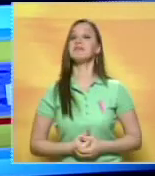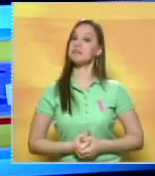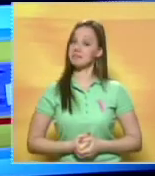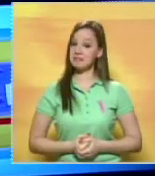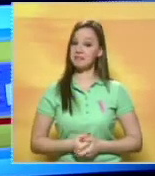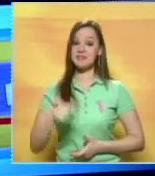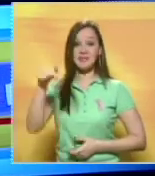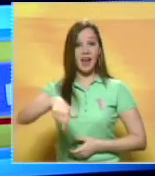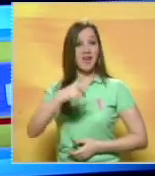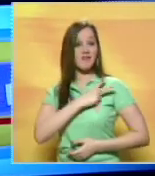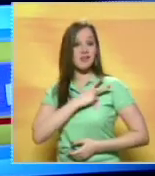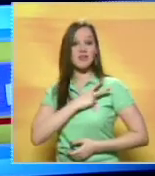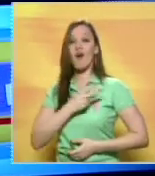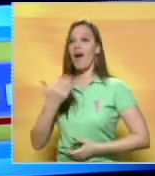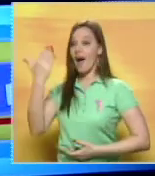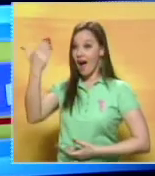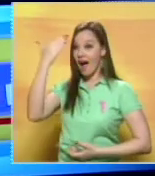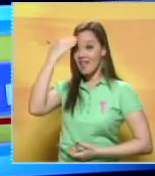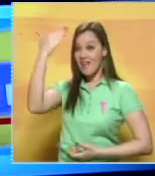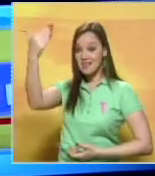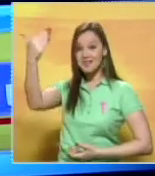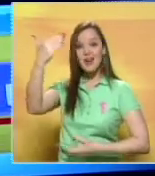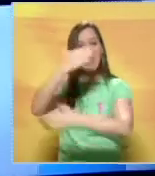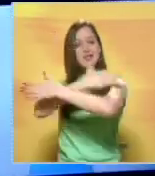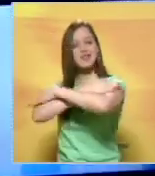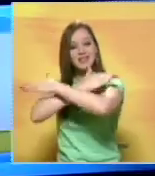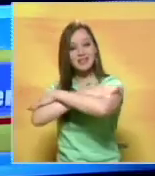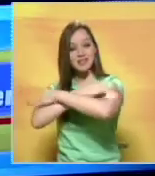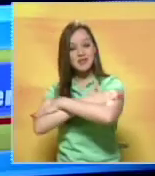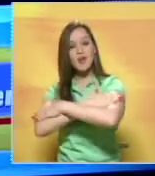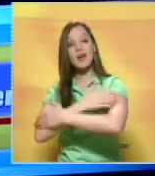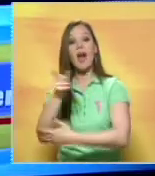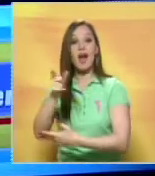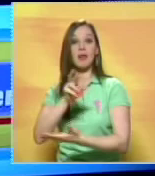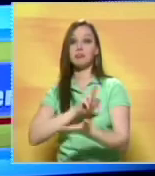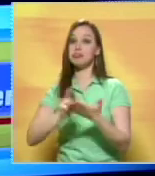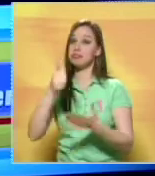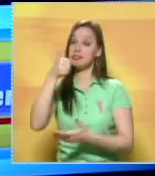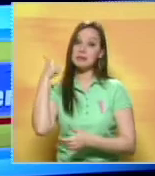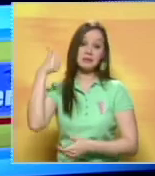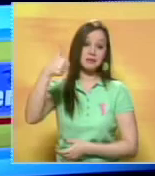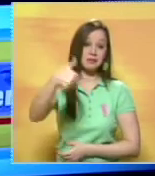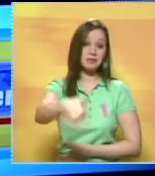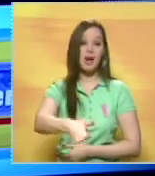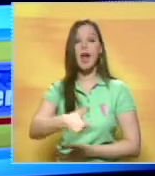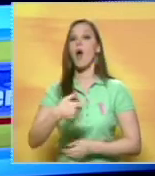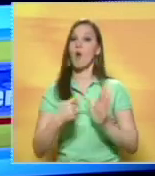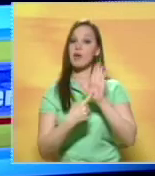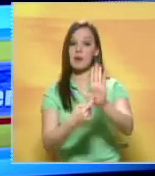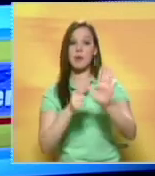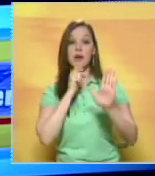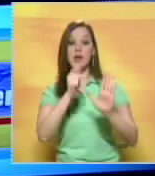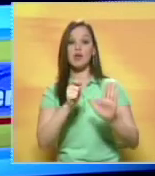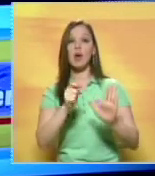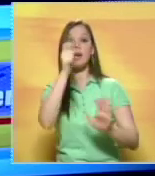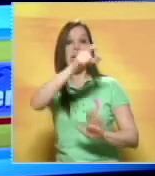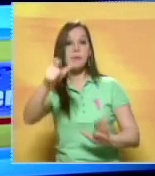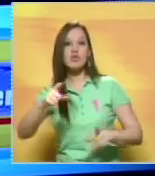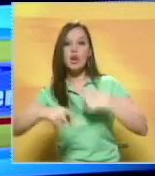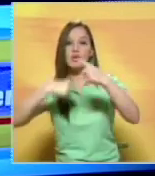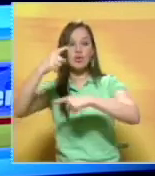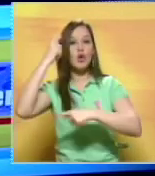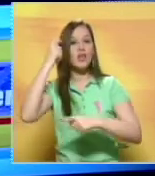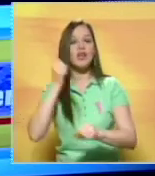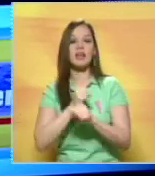Bueno, desde aquí de Venevisión queremos hacerle llegar a Alfonso nuestras felicitaciones por este récord Guinness. Es un ejemplo para el periodismo y una inspiración también para quienes día a día